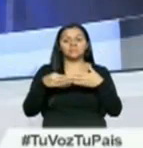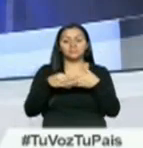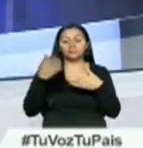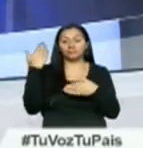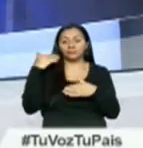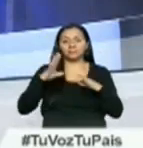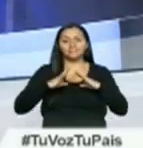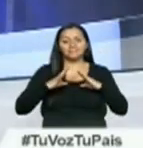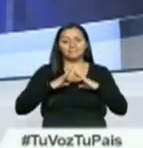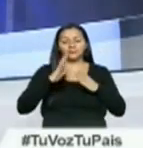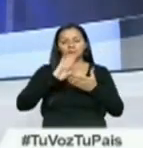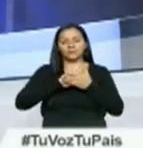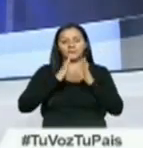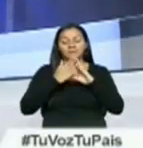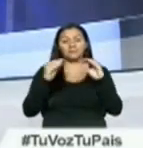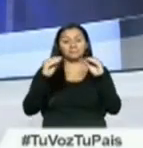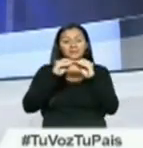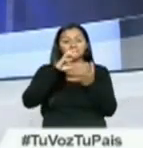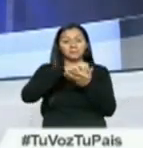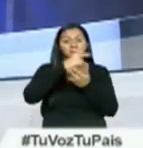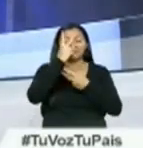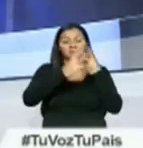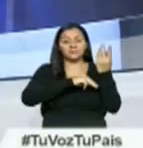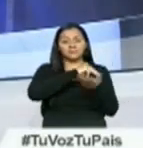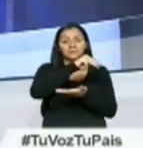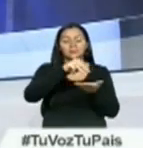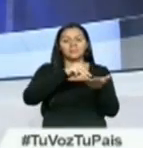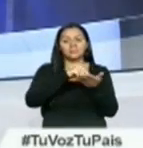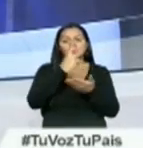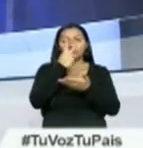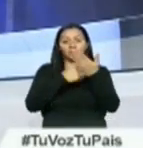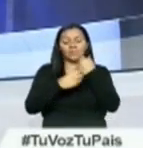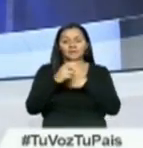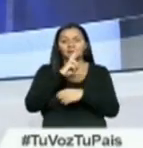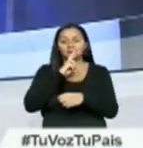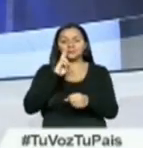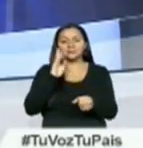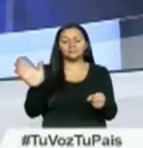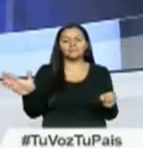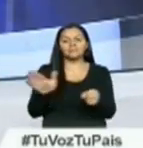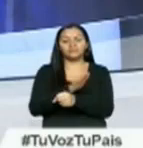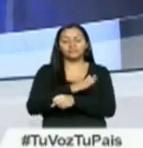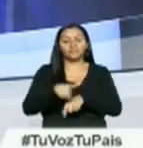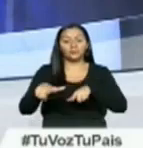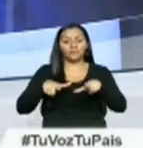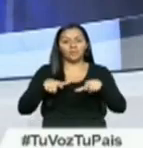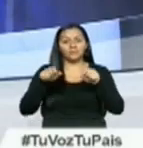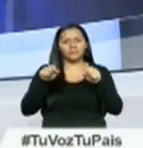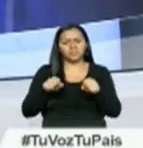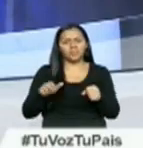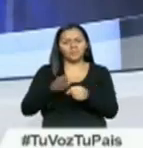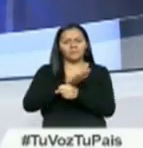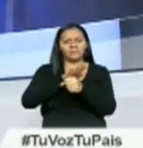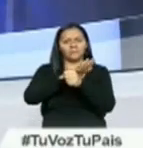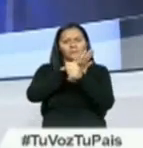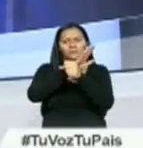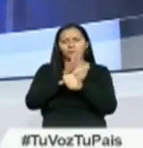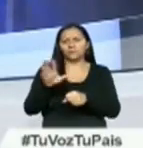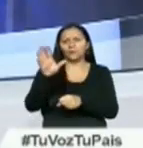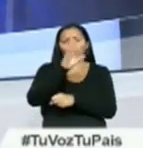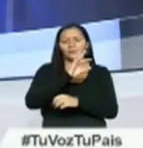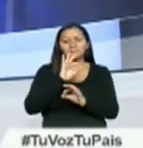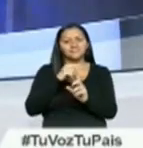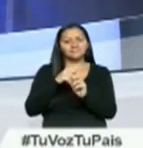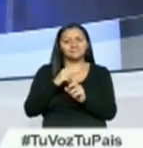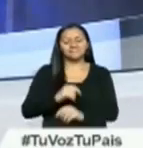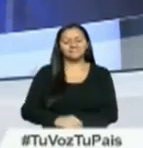feriado. La provincia más visitada fue Manabí, en donde hoteles, restaurantes y establecimientos que ofertaron servicios turísticos